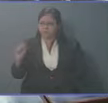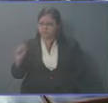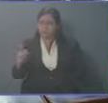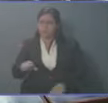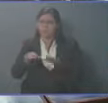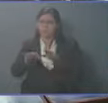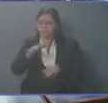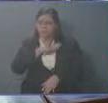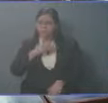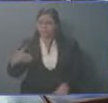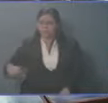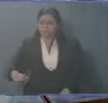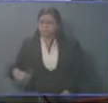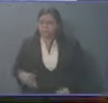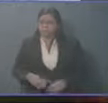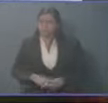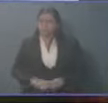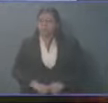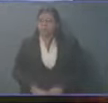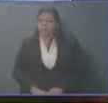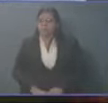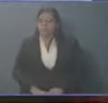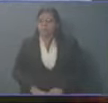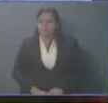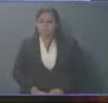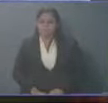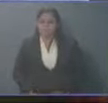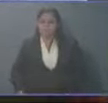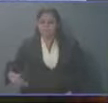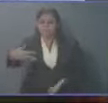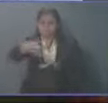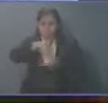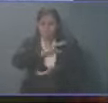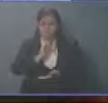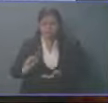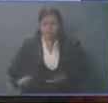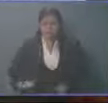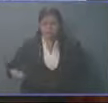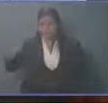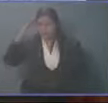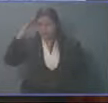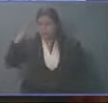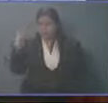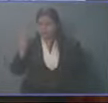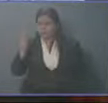Gracias, señor presidente. Saludo al pueblo salvadoreño